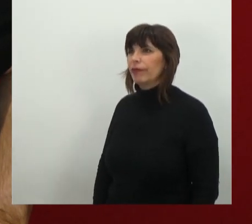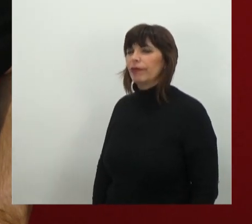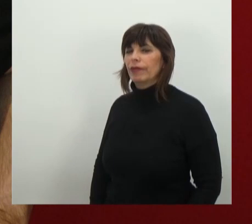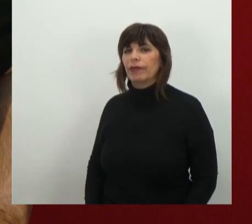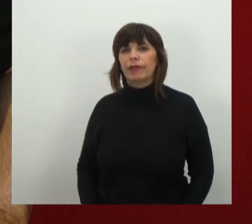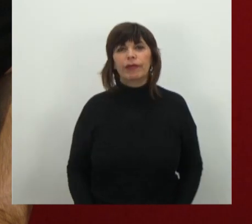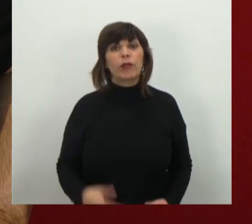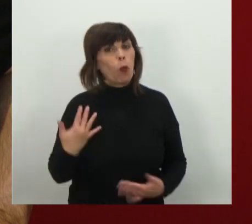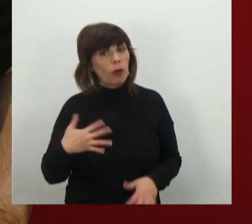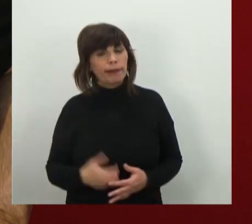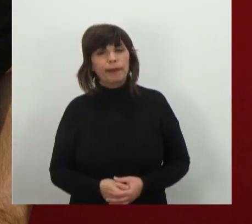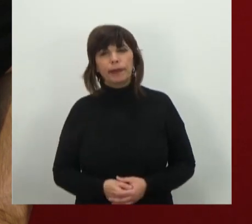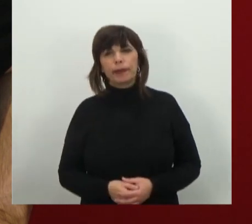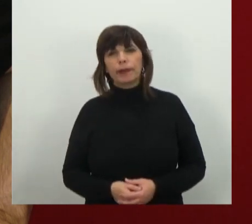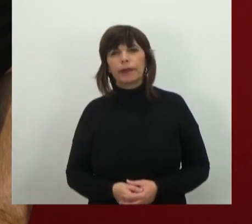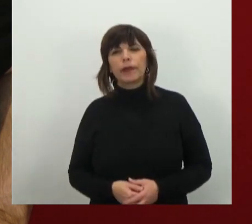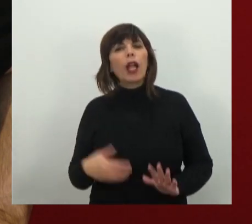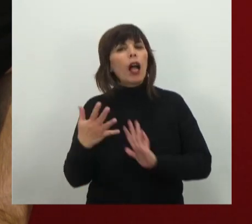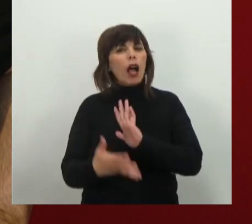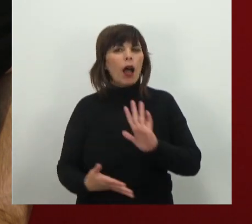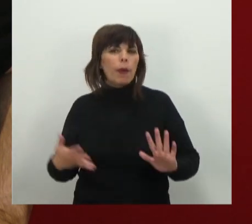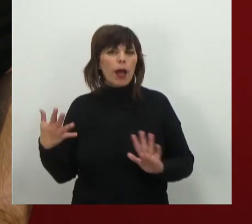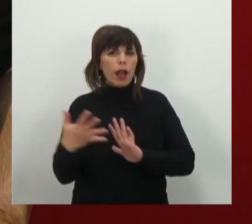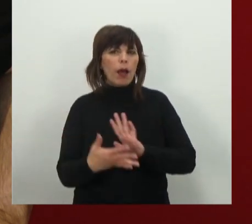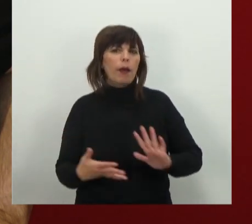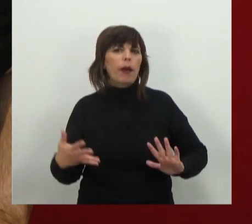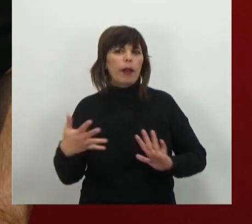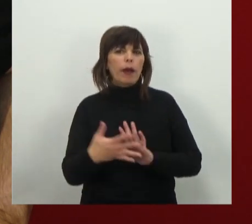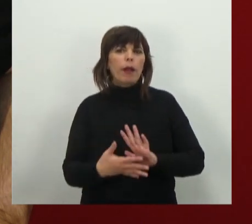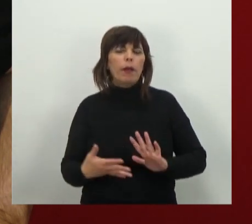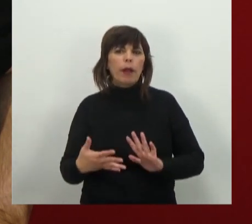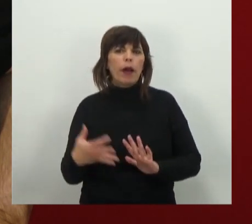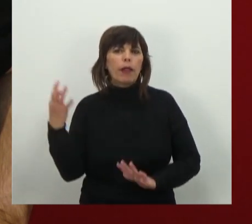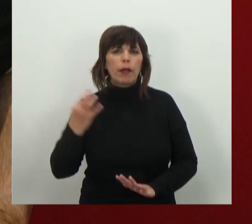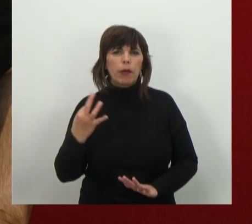Wow. Hay que hablar para